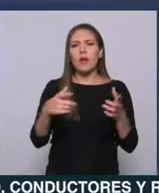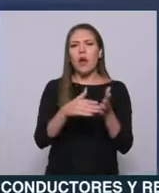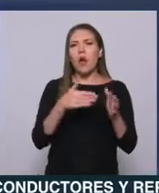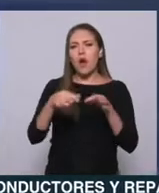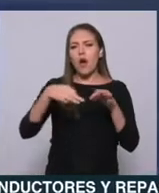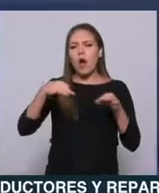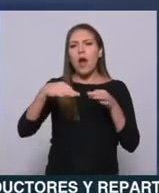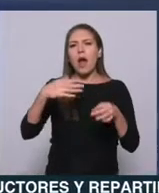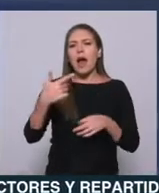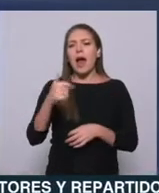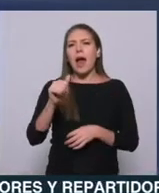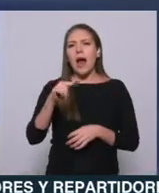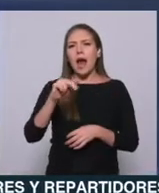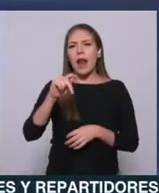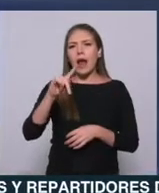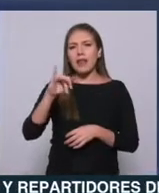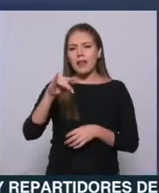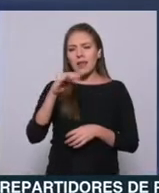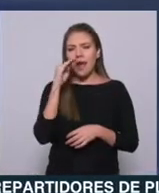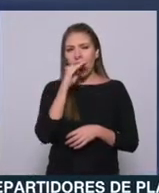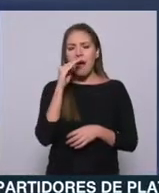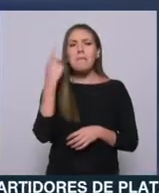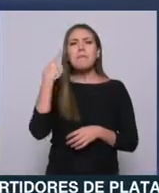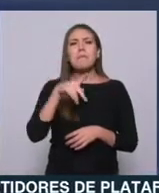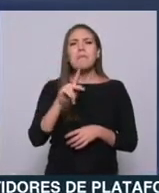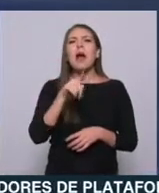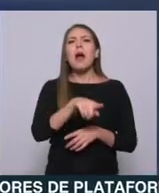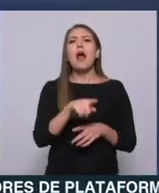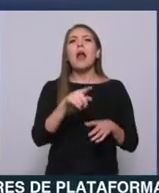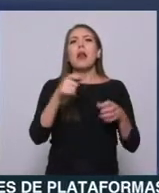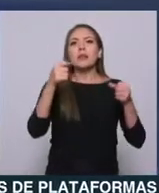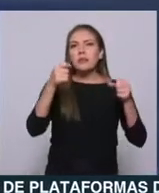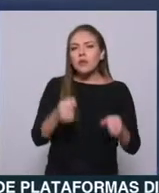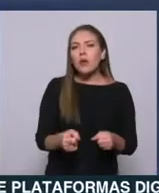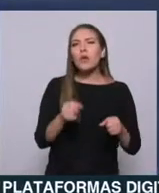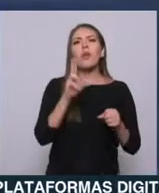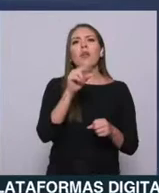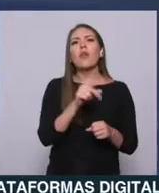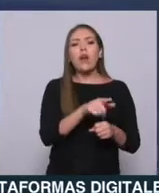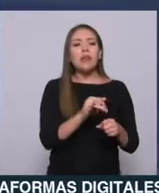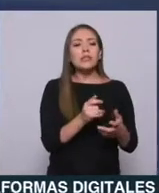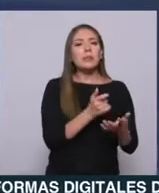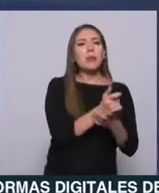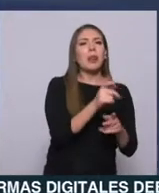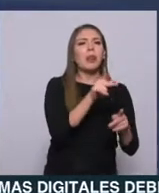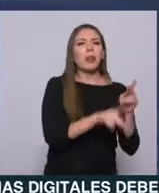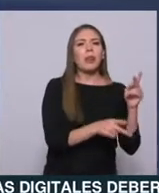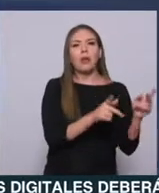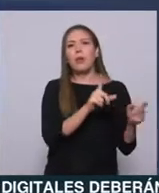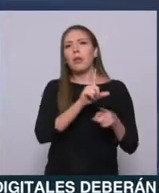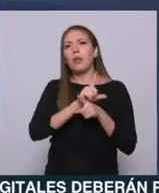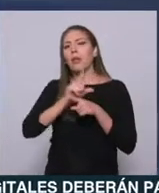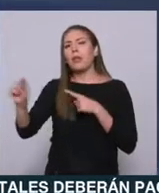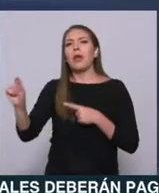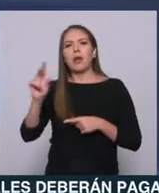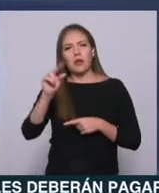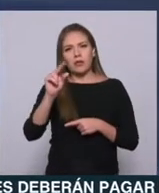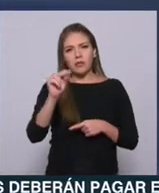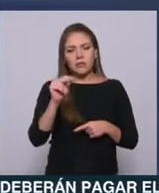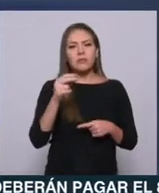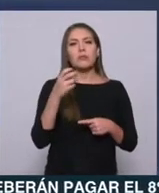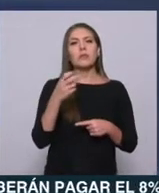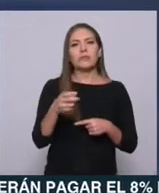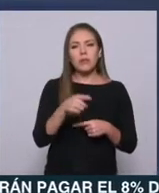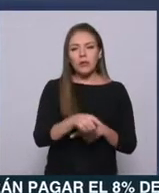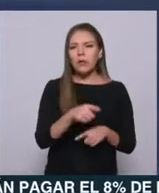jugando, se le da media vuelta y se vaya. Entonces hay una garantía que se solicita y puede participar en cualquier momento. Este proceso es